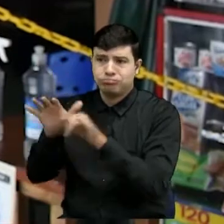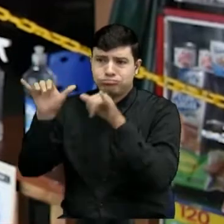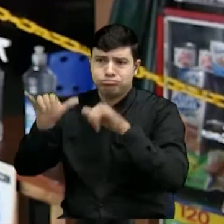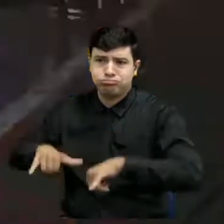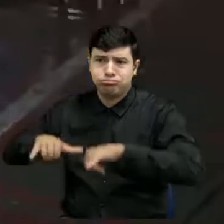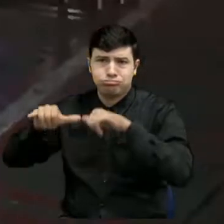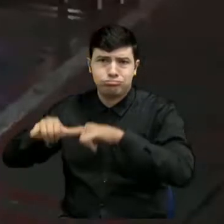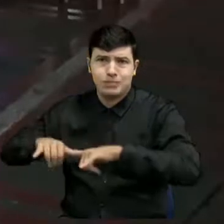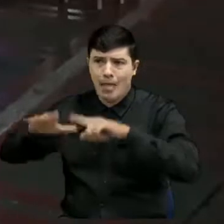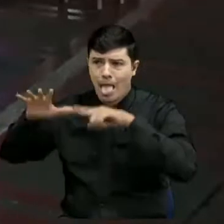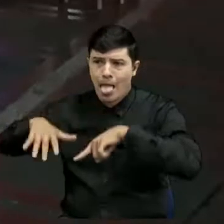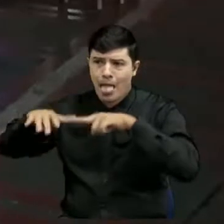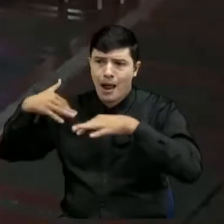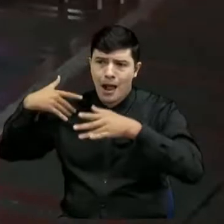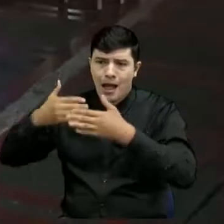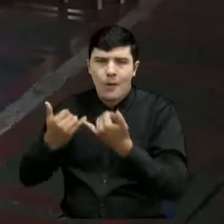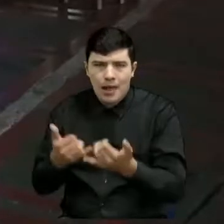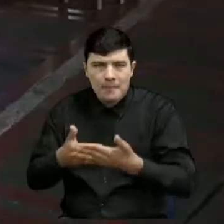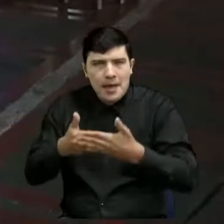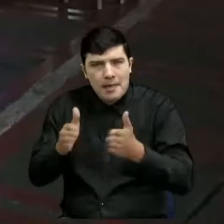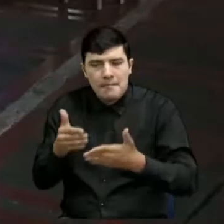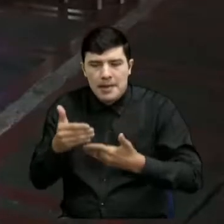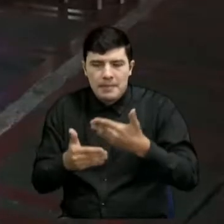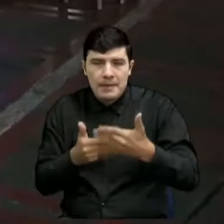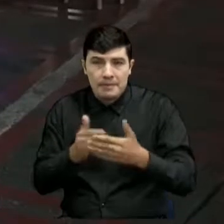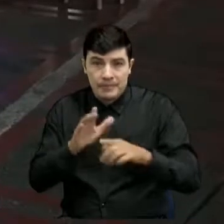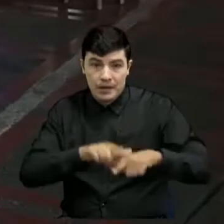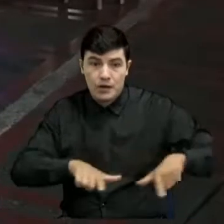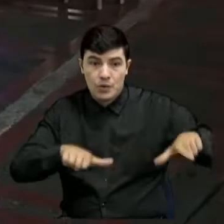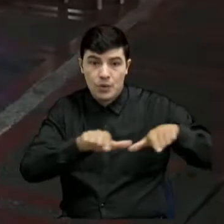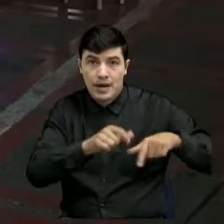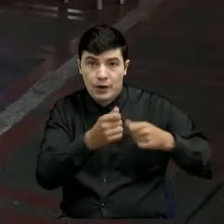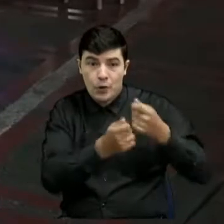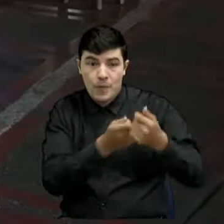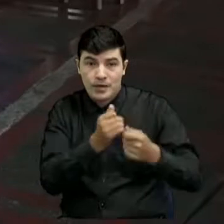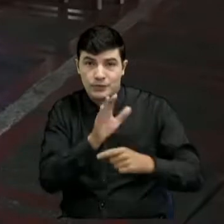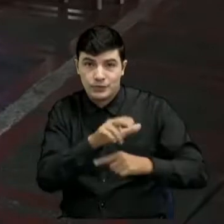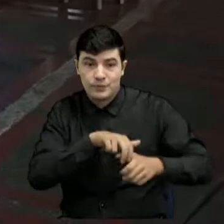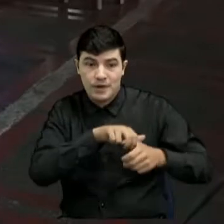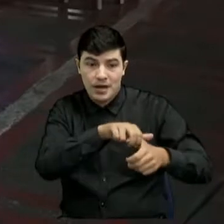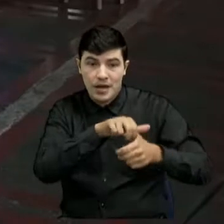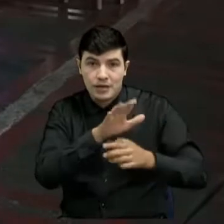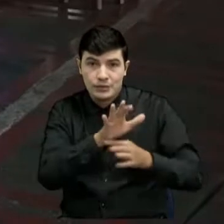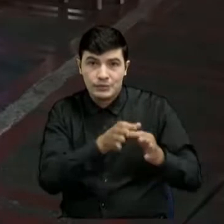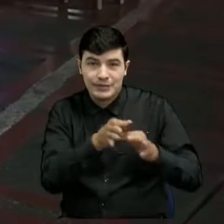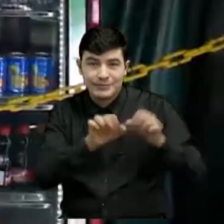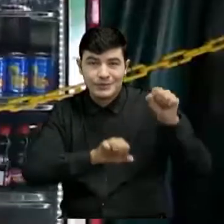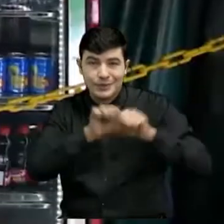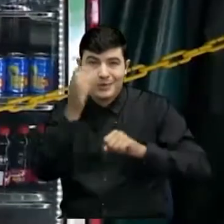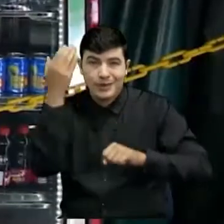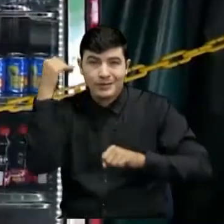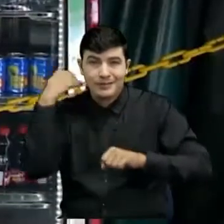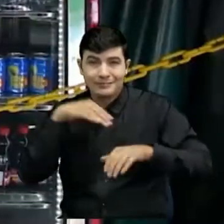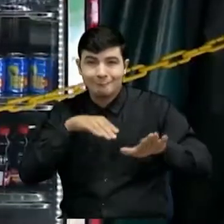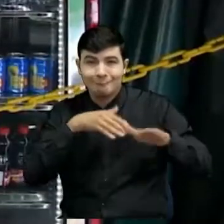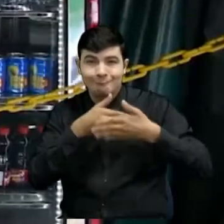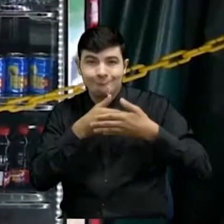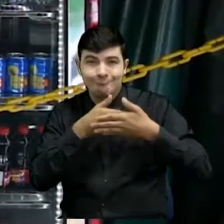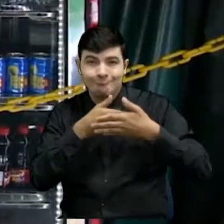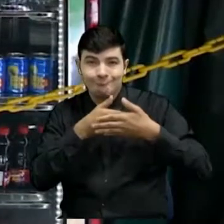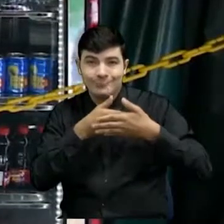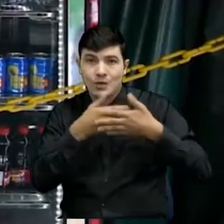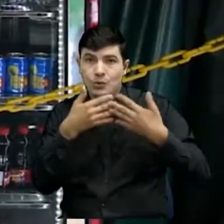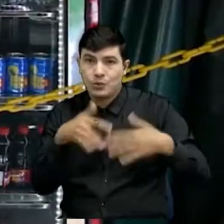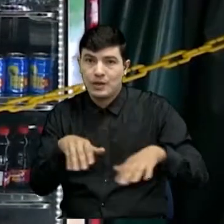COVID-19. El cierre de los locales comerciales de la terminal de transporte del municipio del Socorro a causa de la pandemia del COVID-19